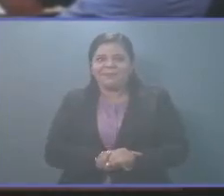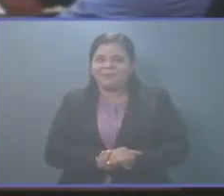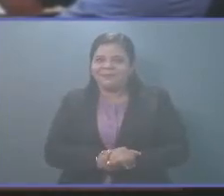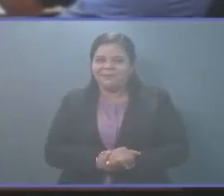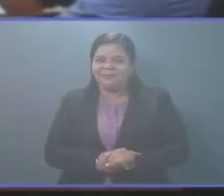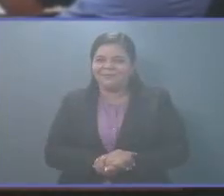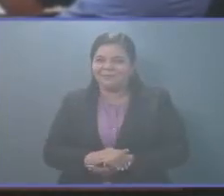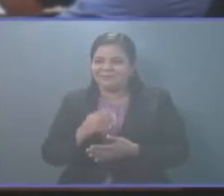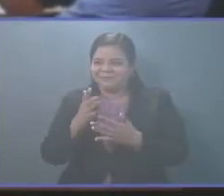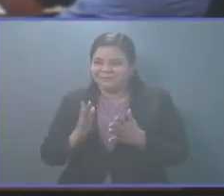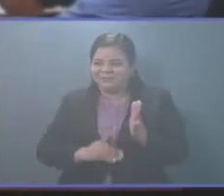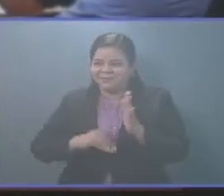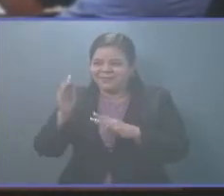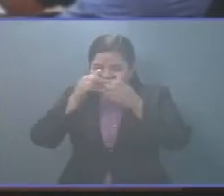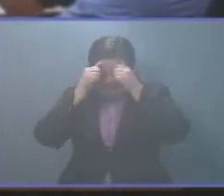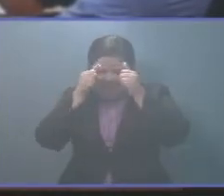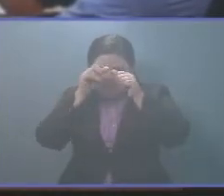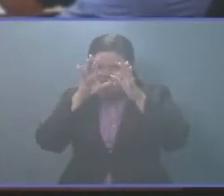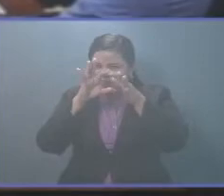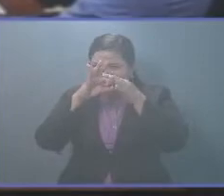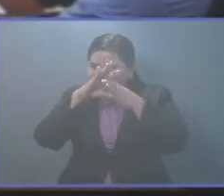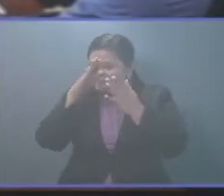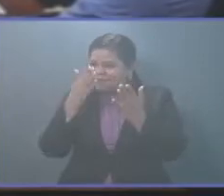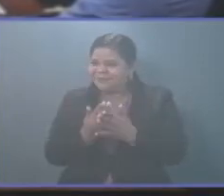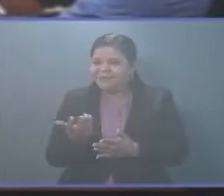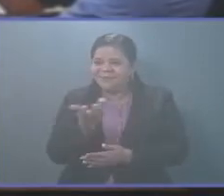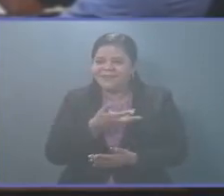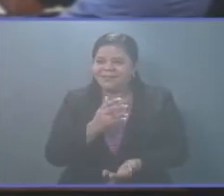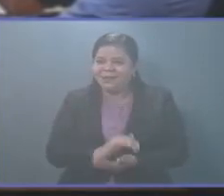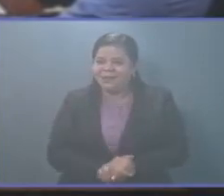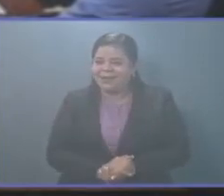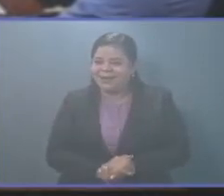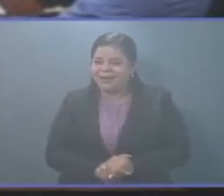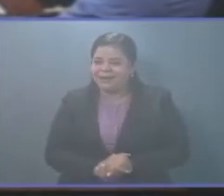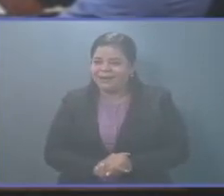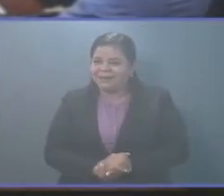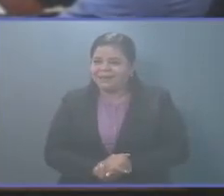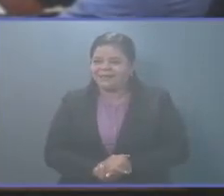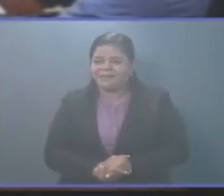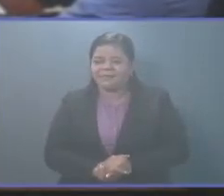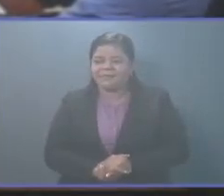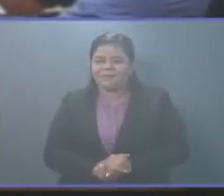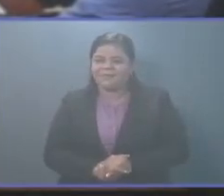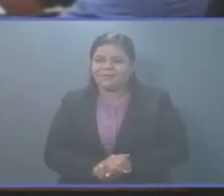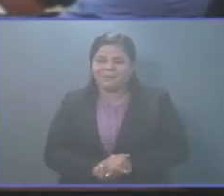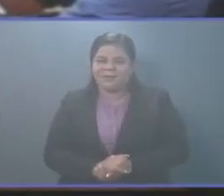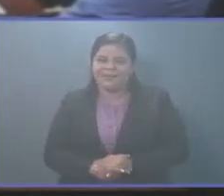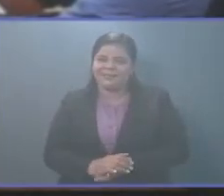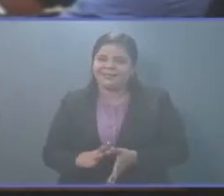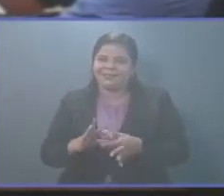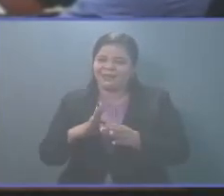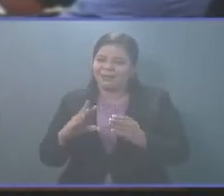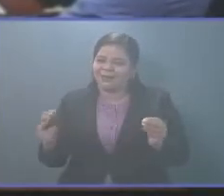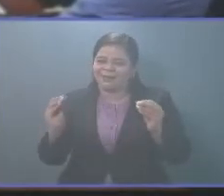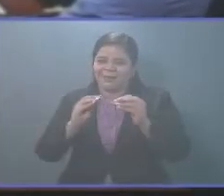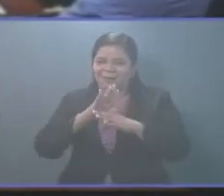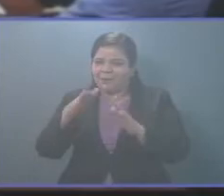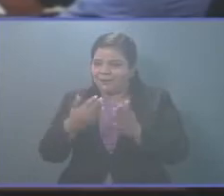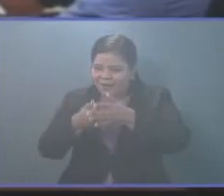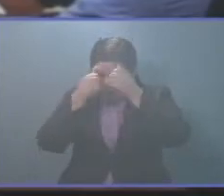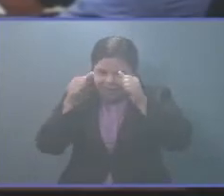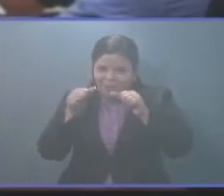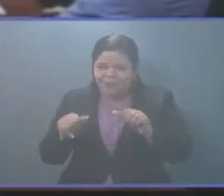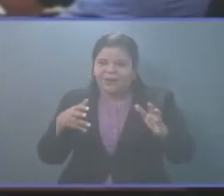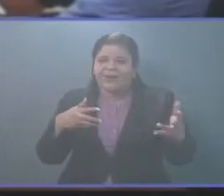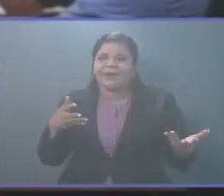de otros órganos de control, correcto, como puede ser la Corte de Cuentas o la Fiscalía o cualquier otra, ¿no? De hecho, de